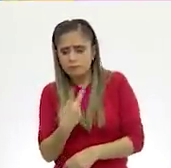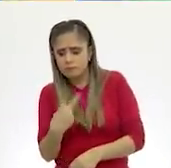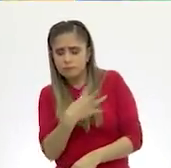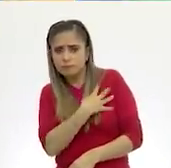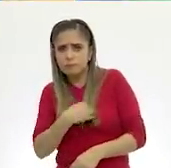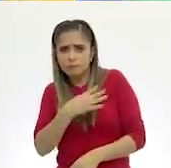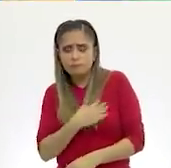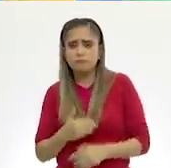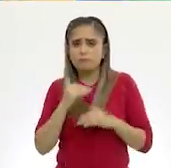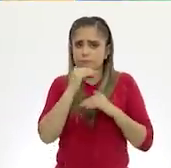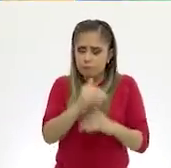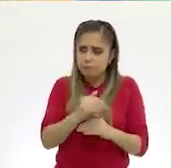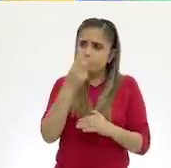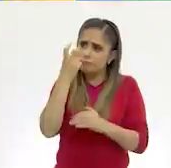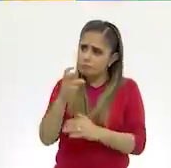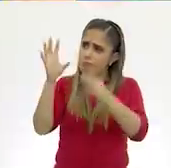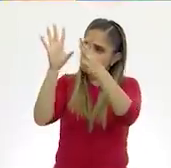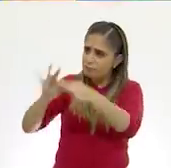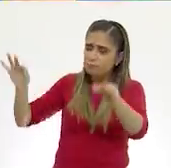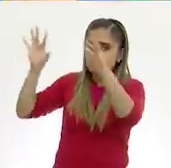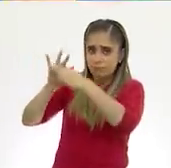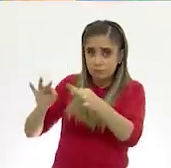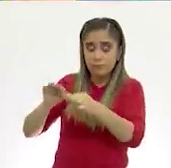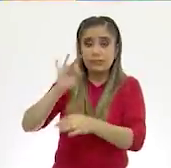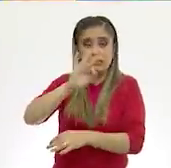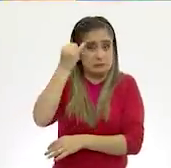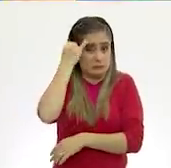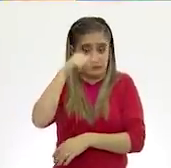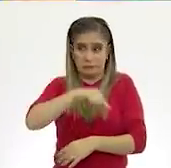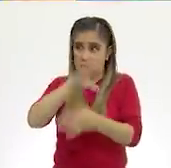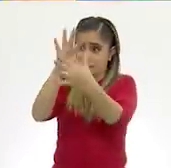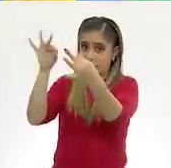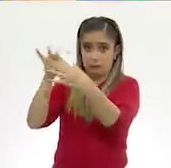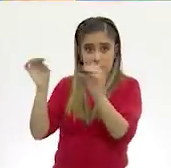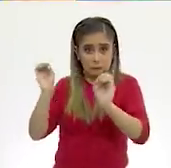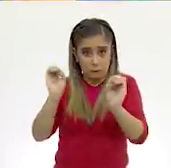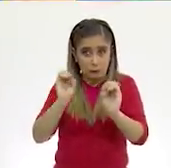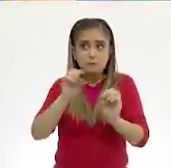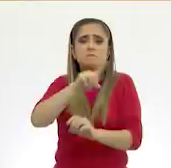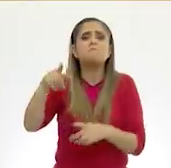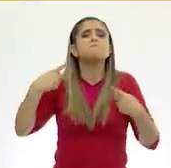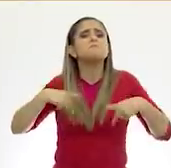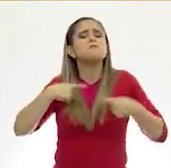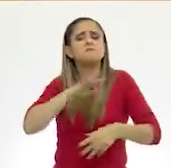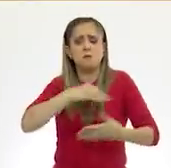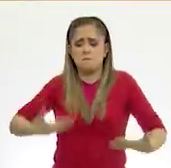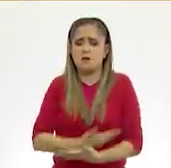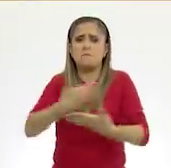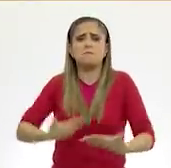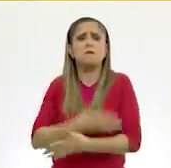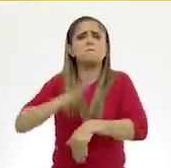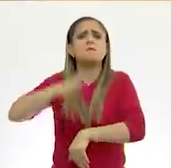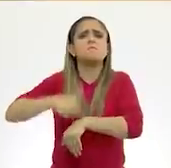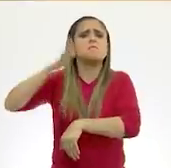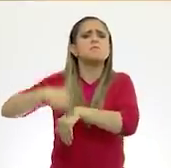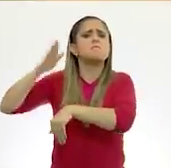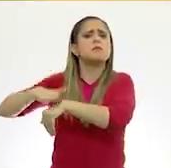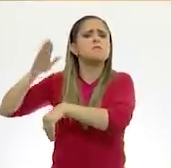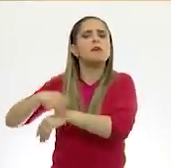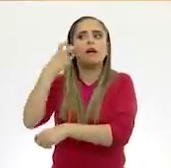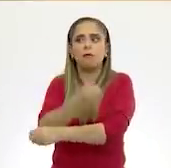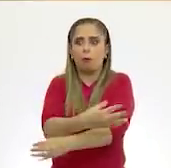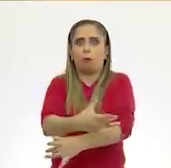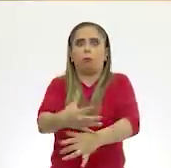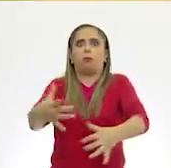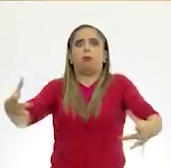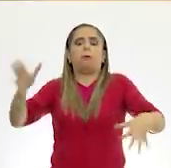De no haber sido por estos programas y campañas, seríamos muchísimos más. Me imagino que sí. Qué bueno que se realizaron